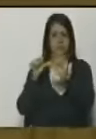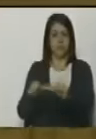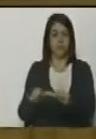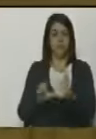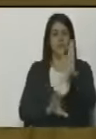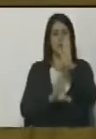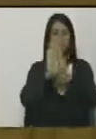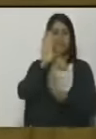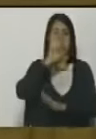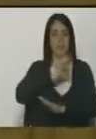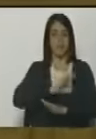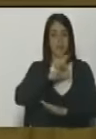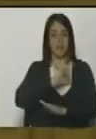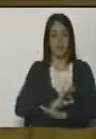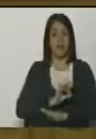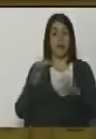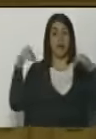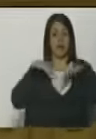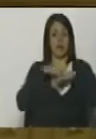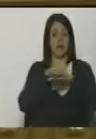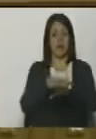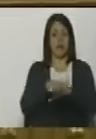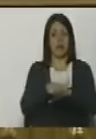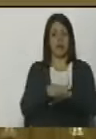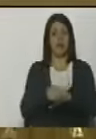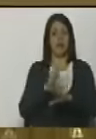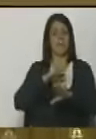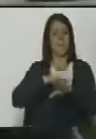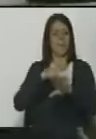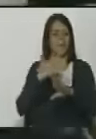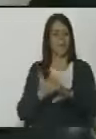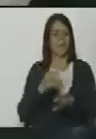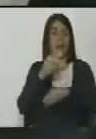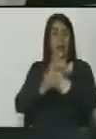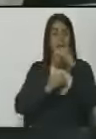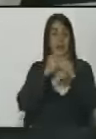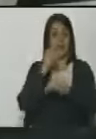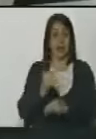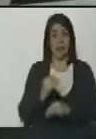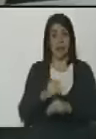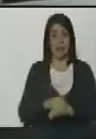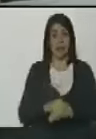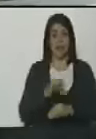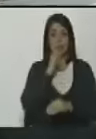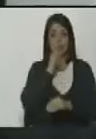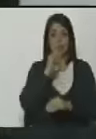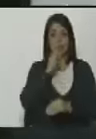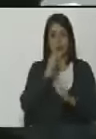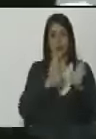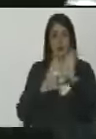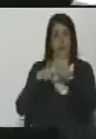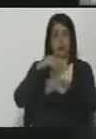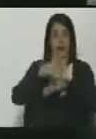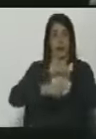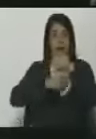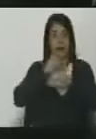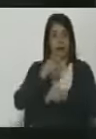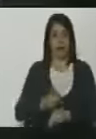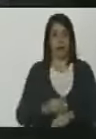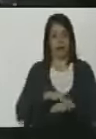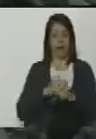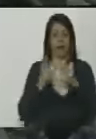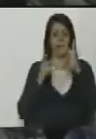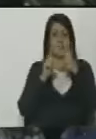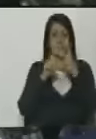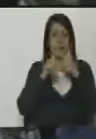de Desarrollo Social Integral a los fines de la elaboración del informe correspondiente para